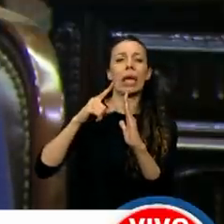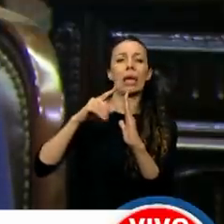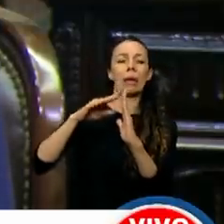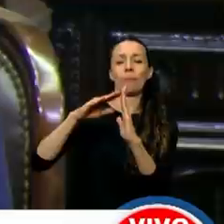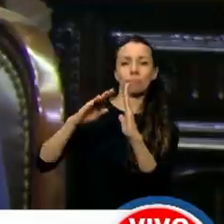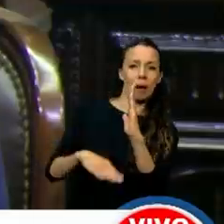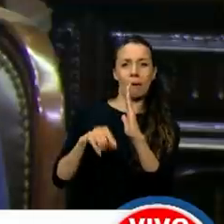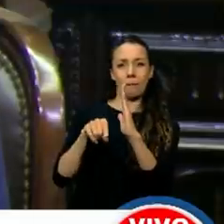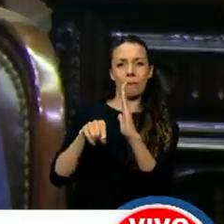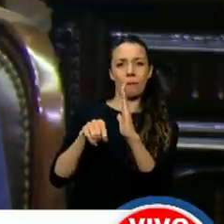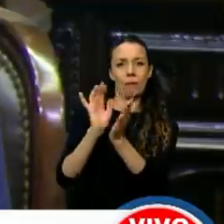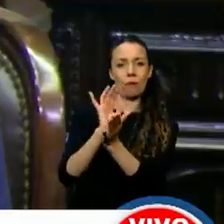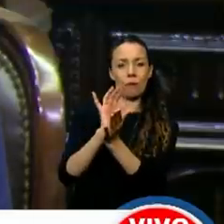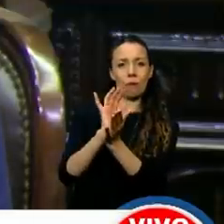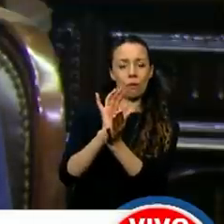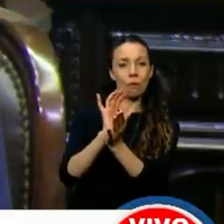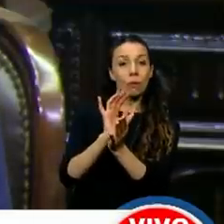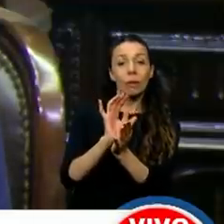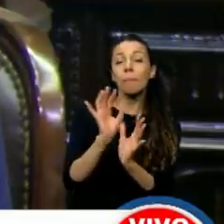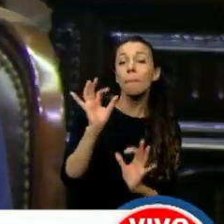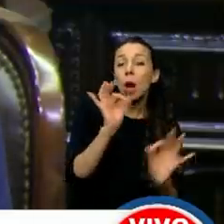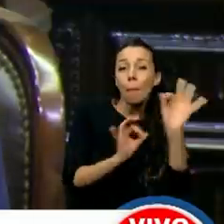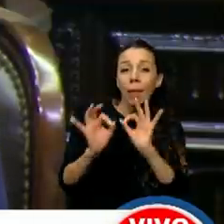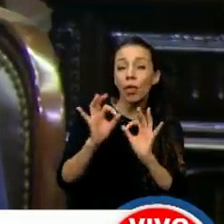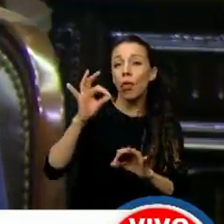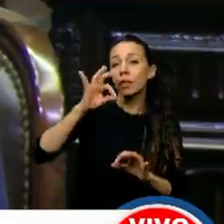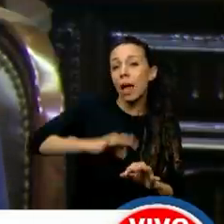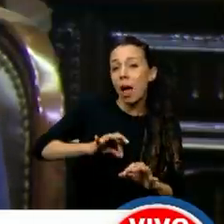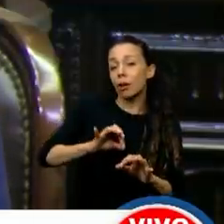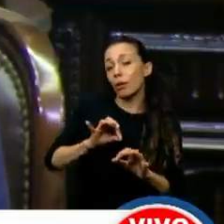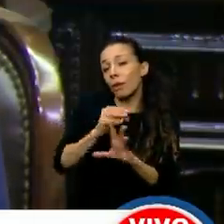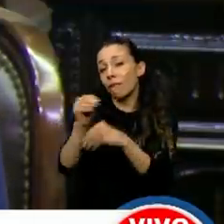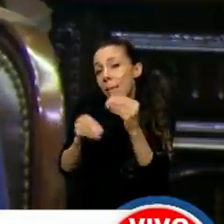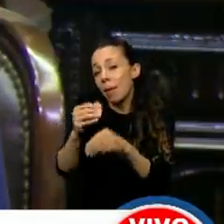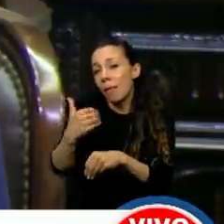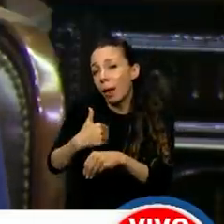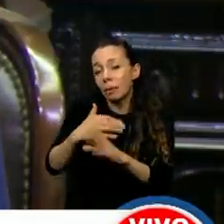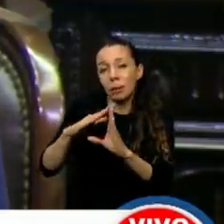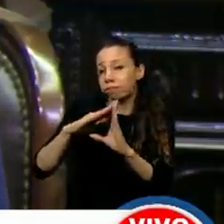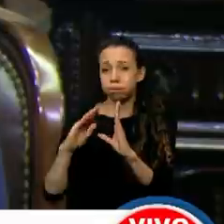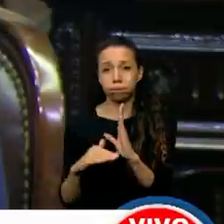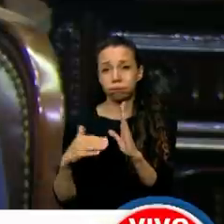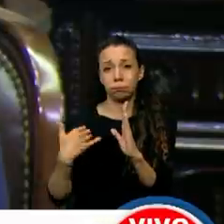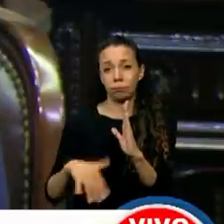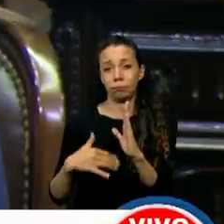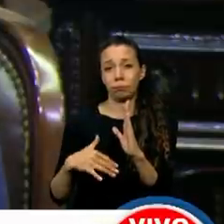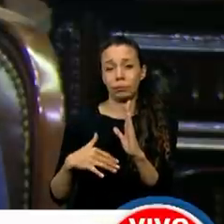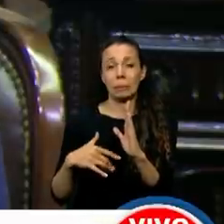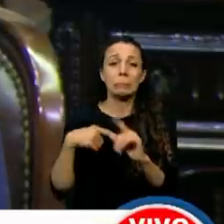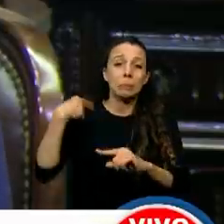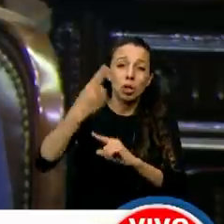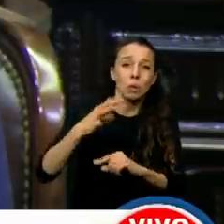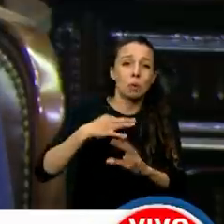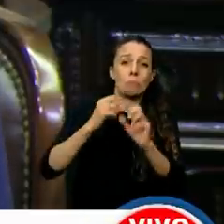y que mucho más lamentablemente se prevé para el año que viene y que además y que además ha